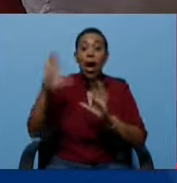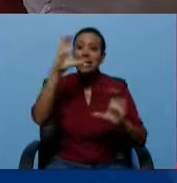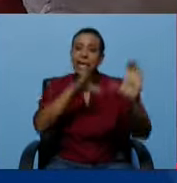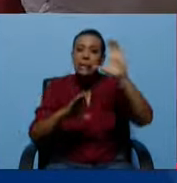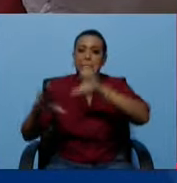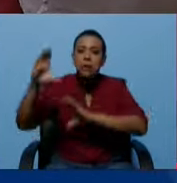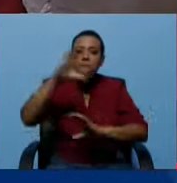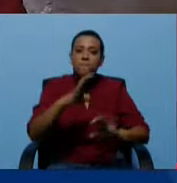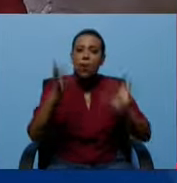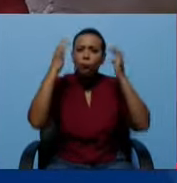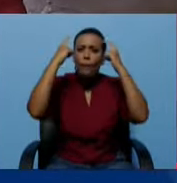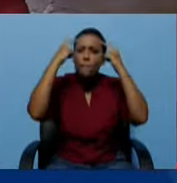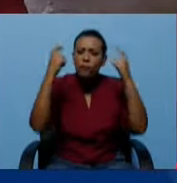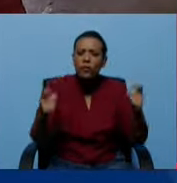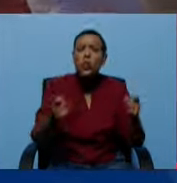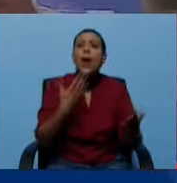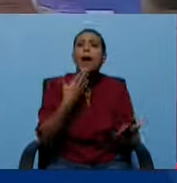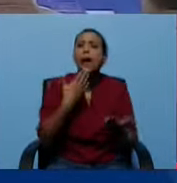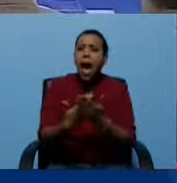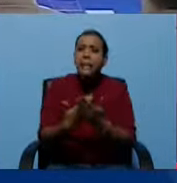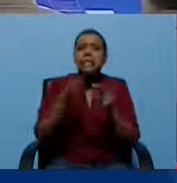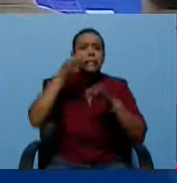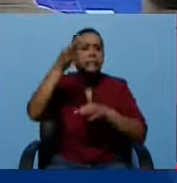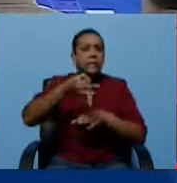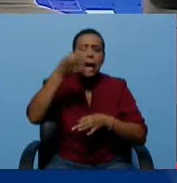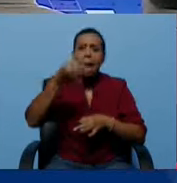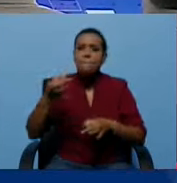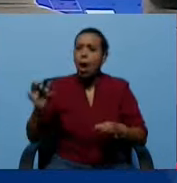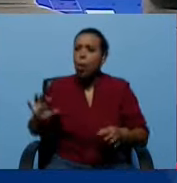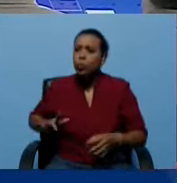científica. Me alegra mucho siempre